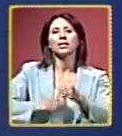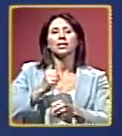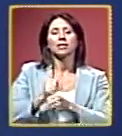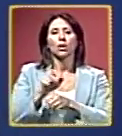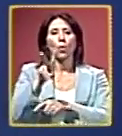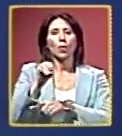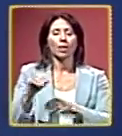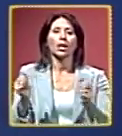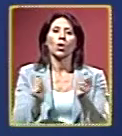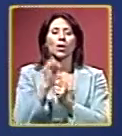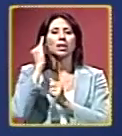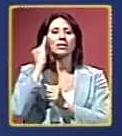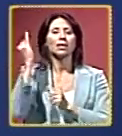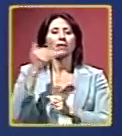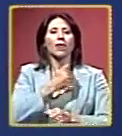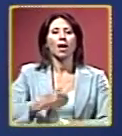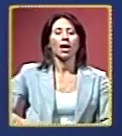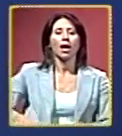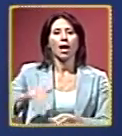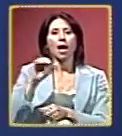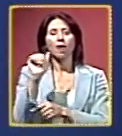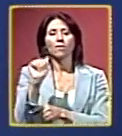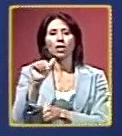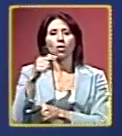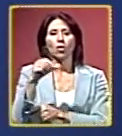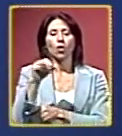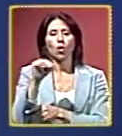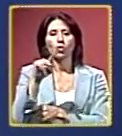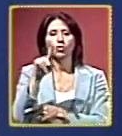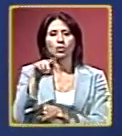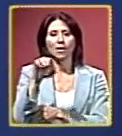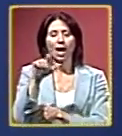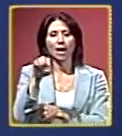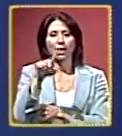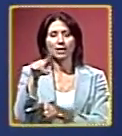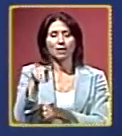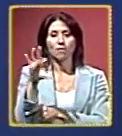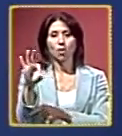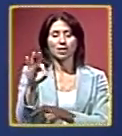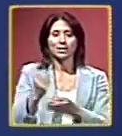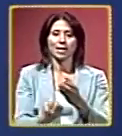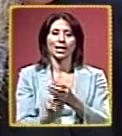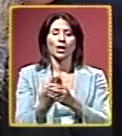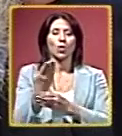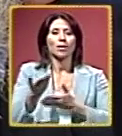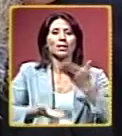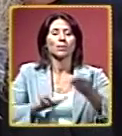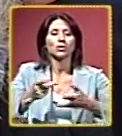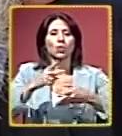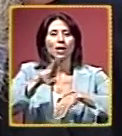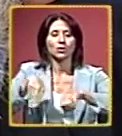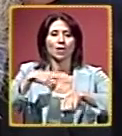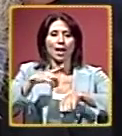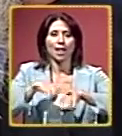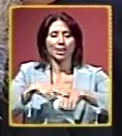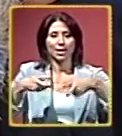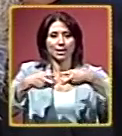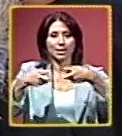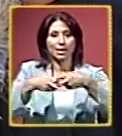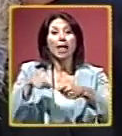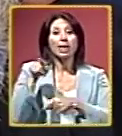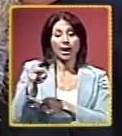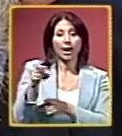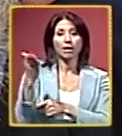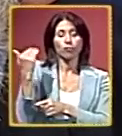Flores, se creó el Servicio Nacional de Electricidad. Él fue en realidad el primer regulador,